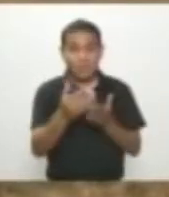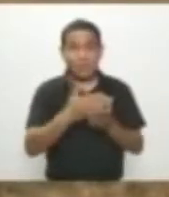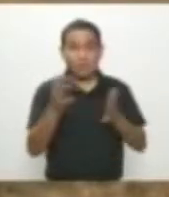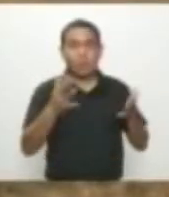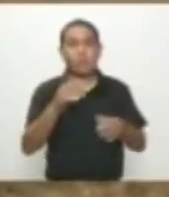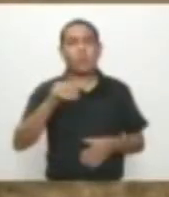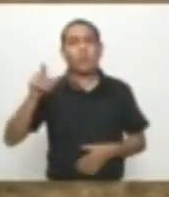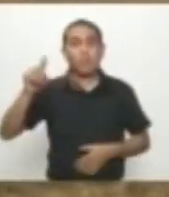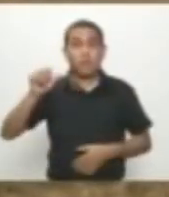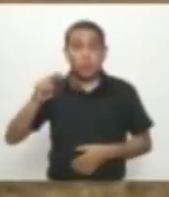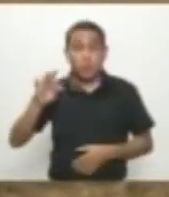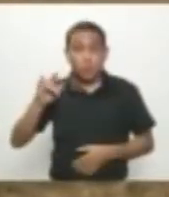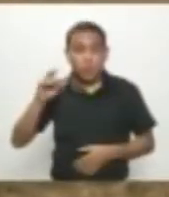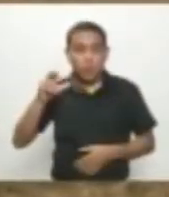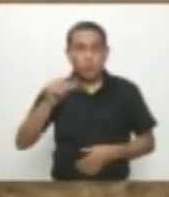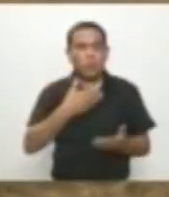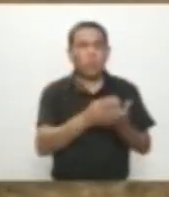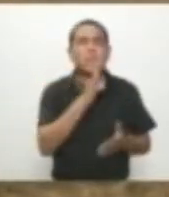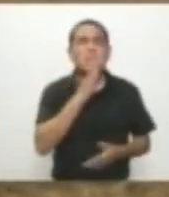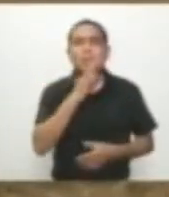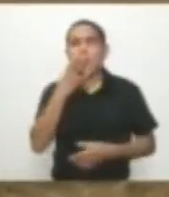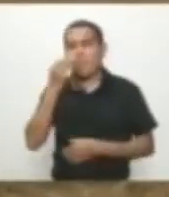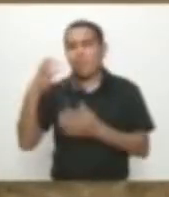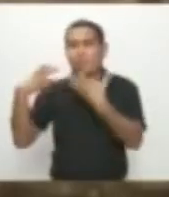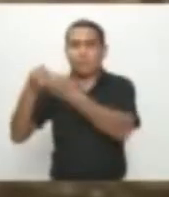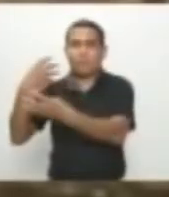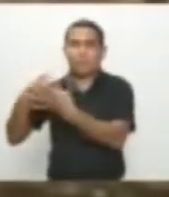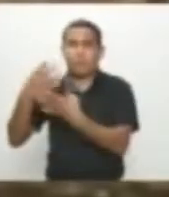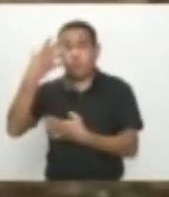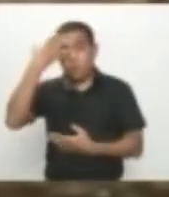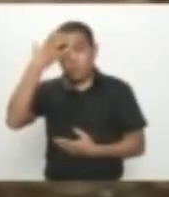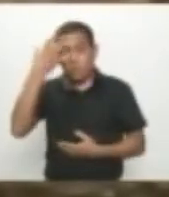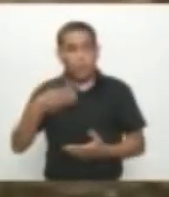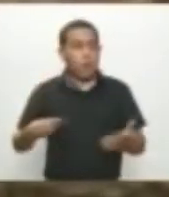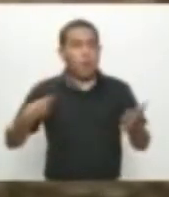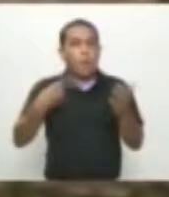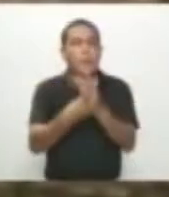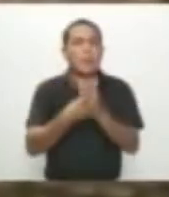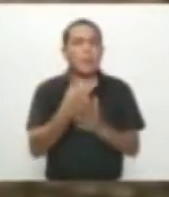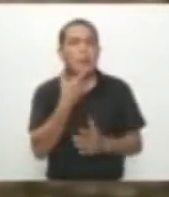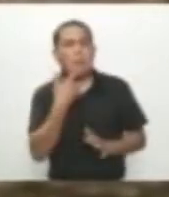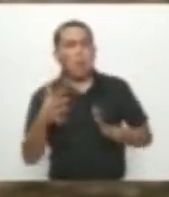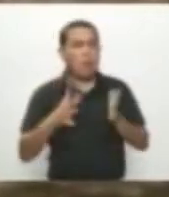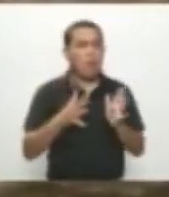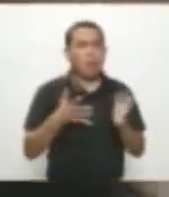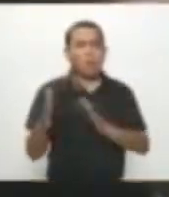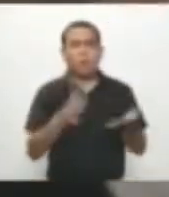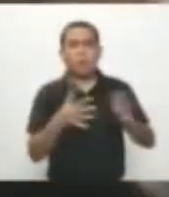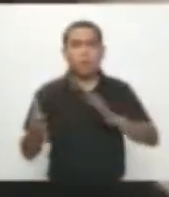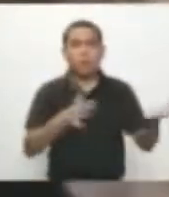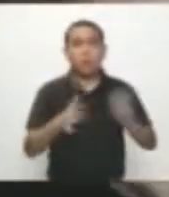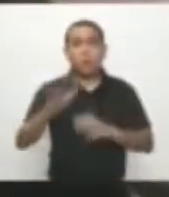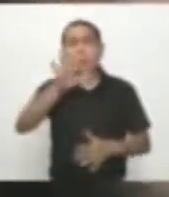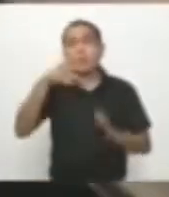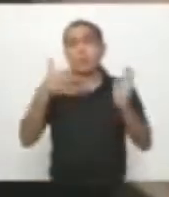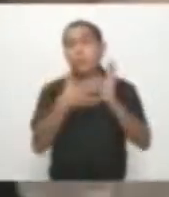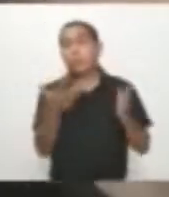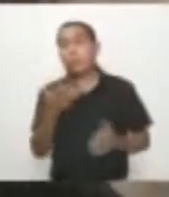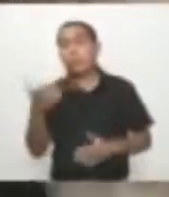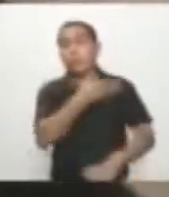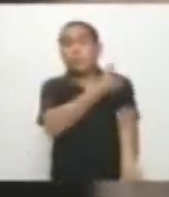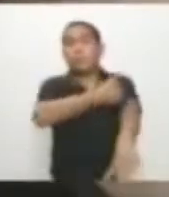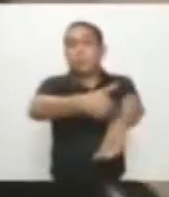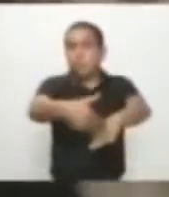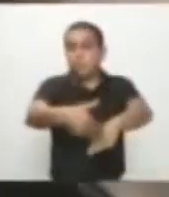Santuario están presos. Primero, porque se denunció un sobrecosto en el precio del lote, que en ese momento estaba estimado en 5.500 millones